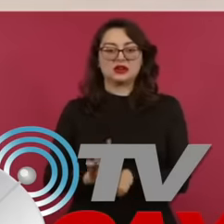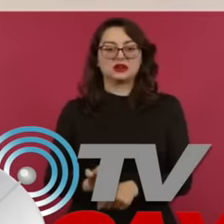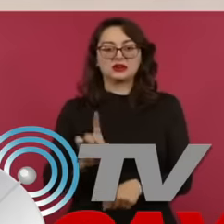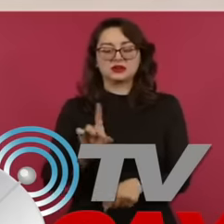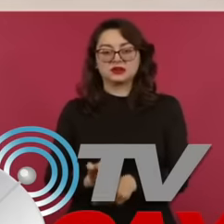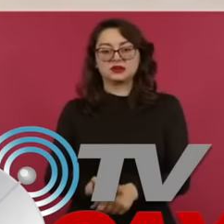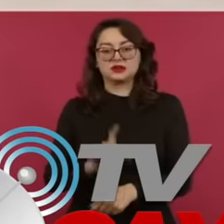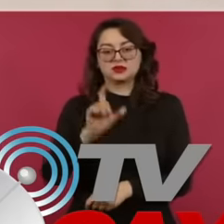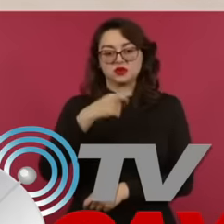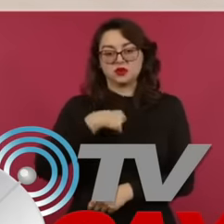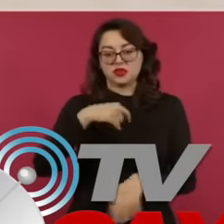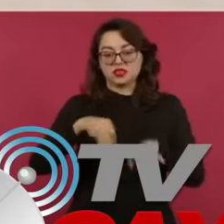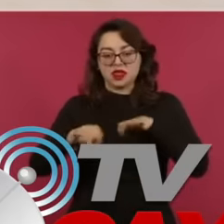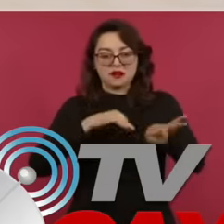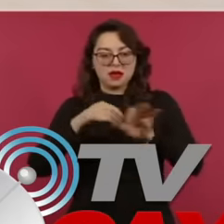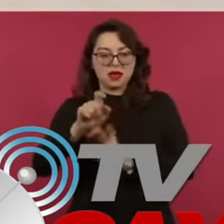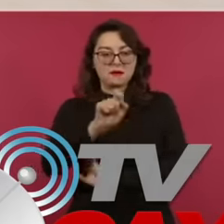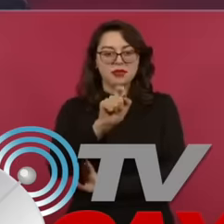24/7,